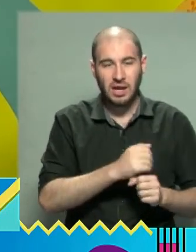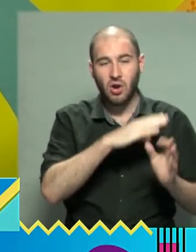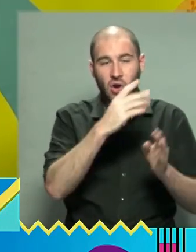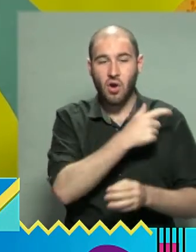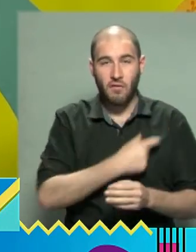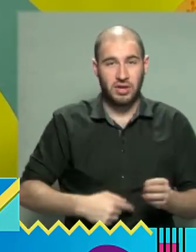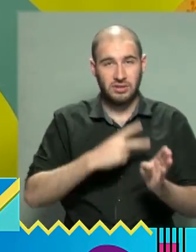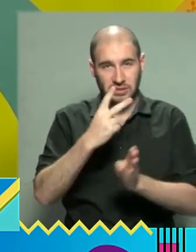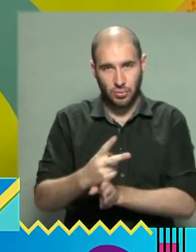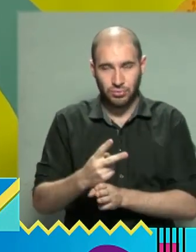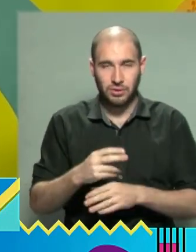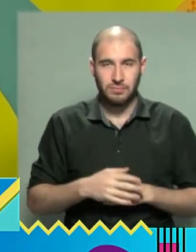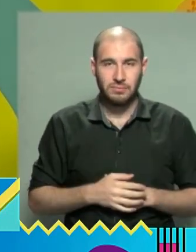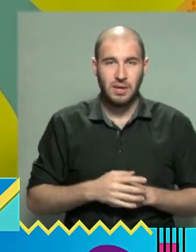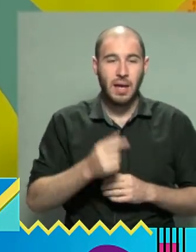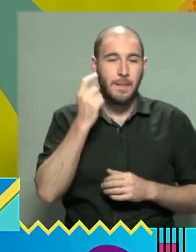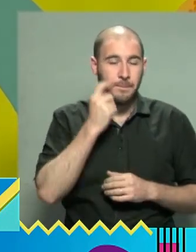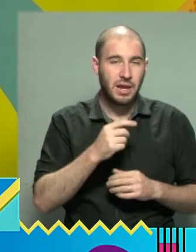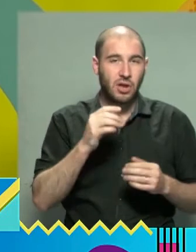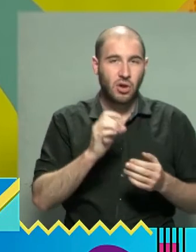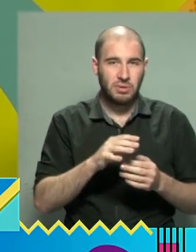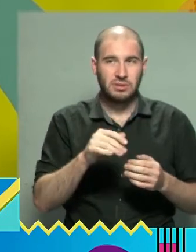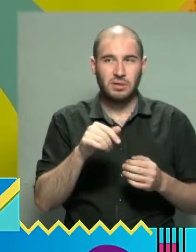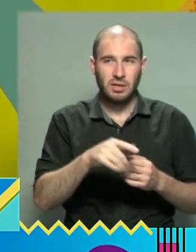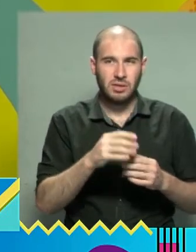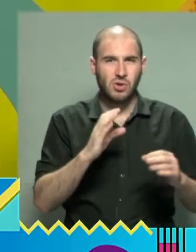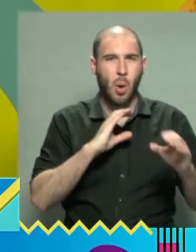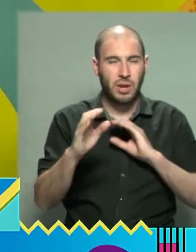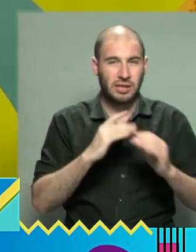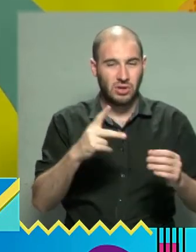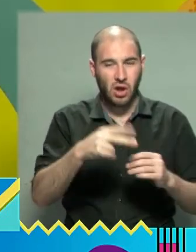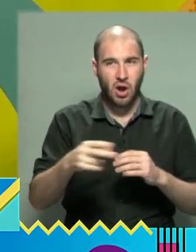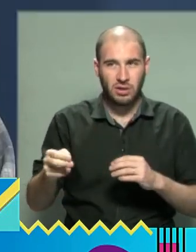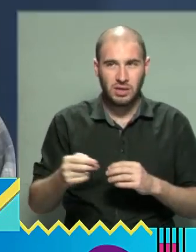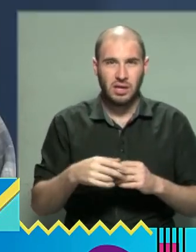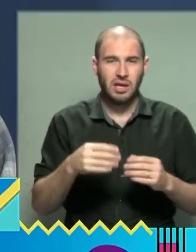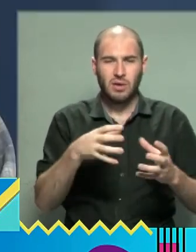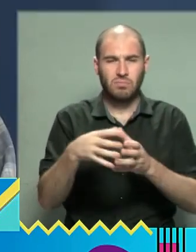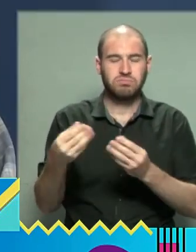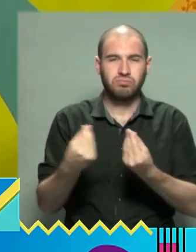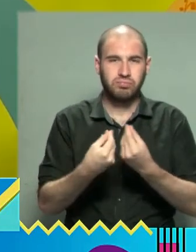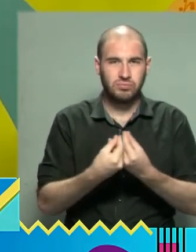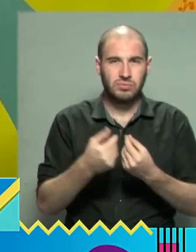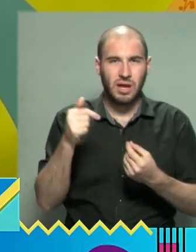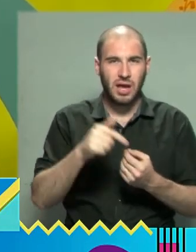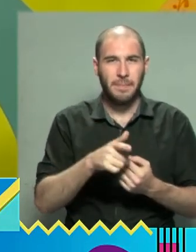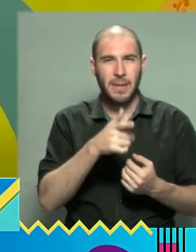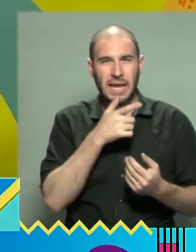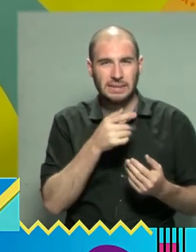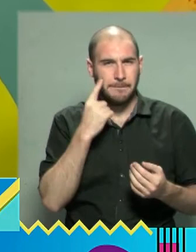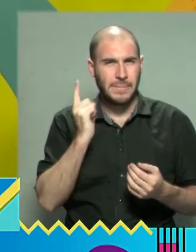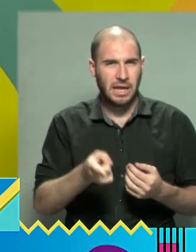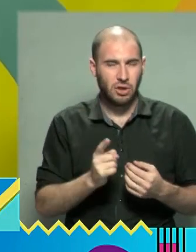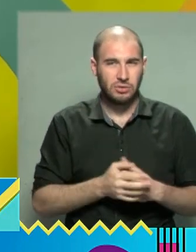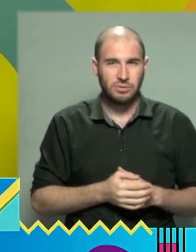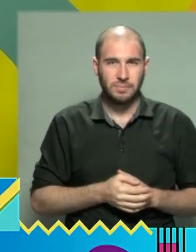segundo gobierno y Menem empezó a tocar las telecomunicaciones y había muchos rubros que se empezó a poner, digamos, en peligro